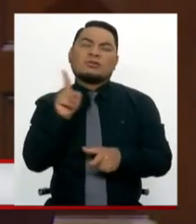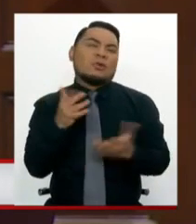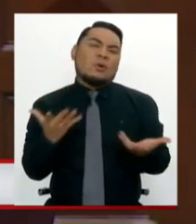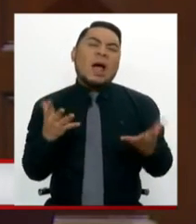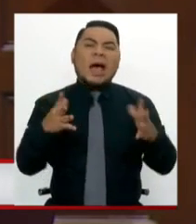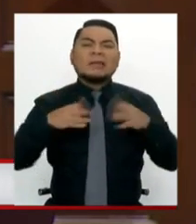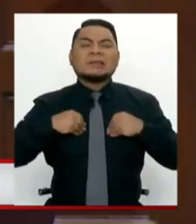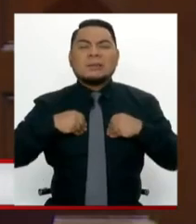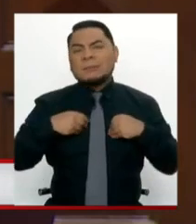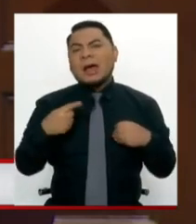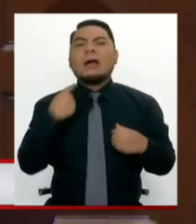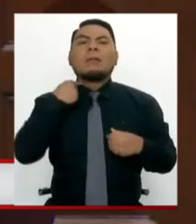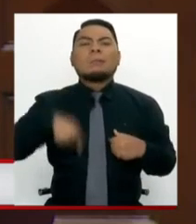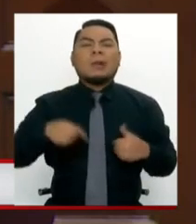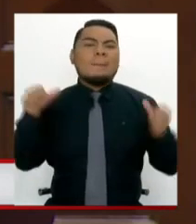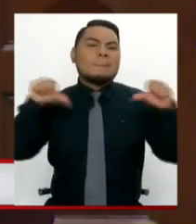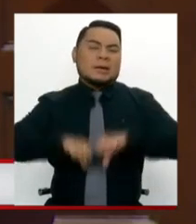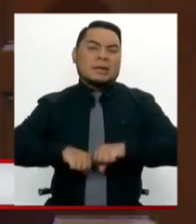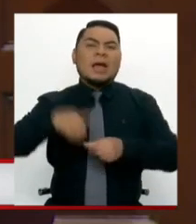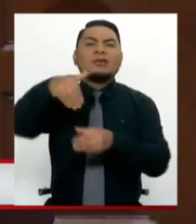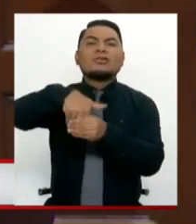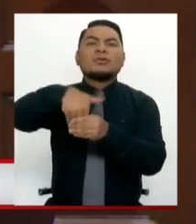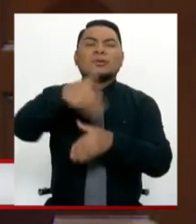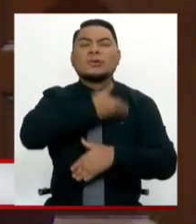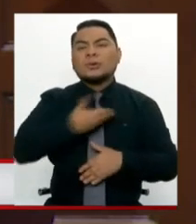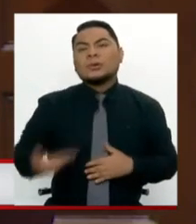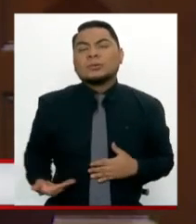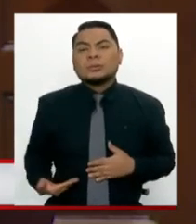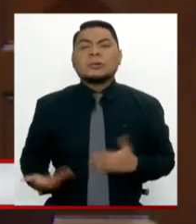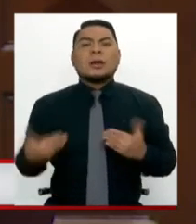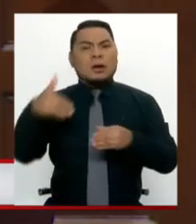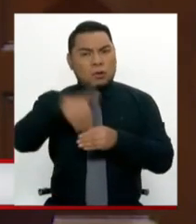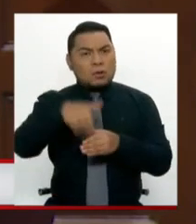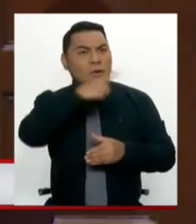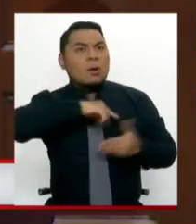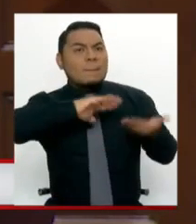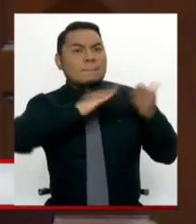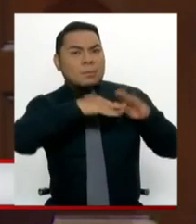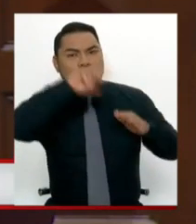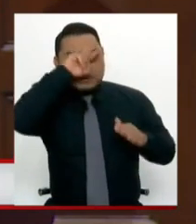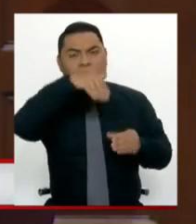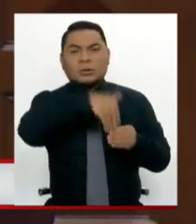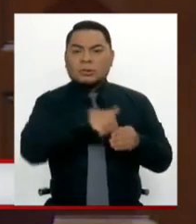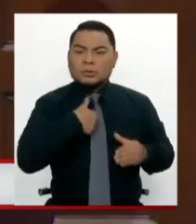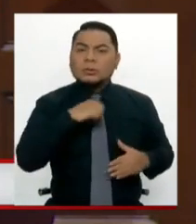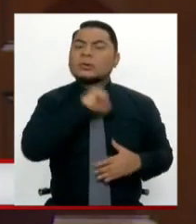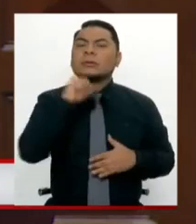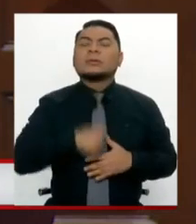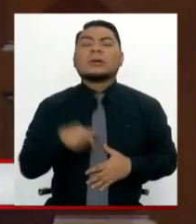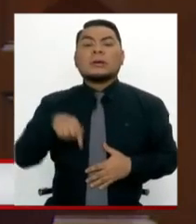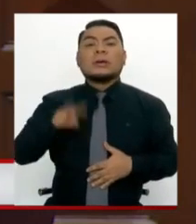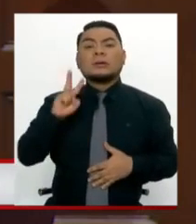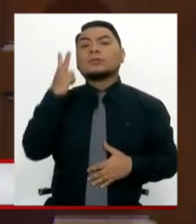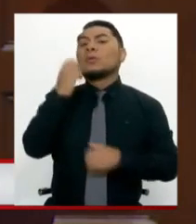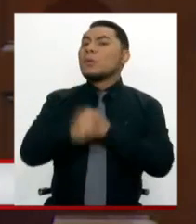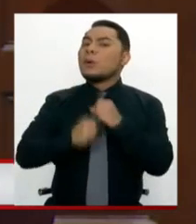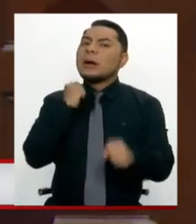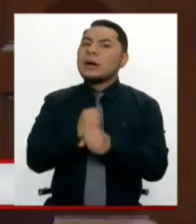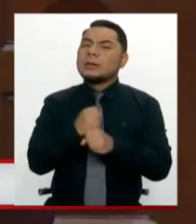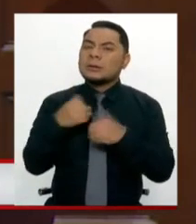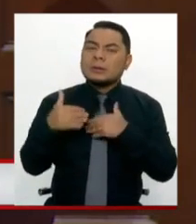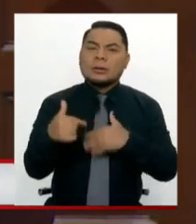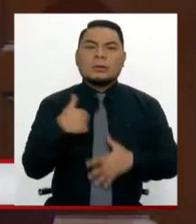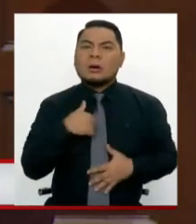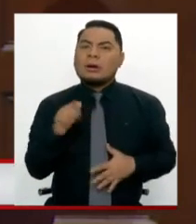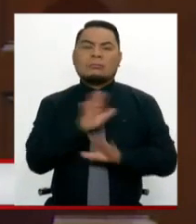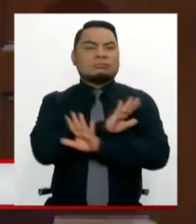legítimamente en las elecciones presidenciales con el voto consciente del pueblo peruano. Pero en este segundo año no